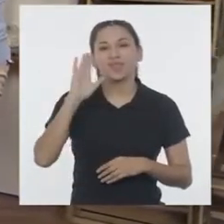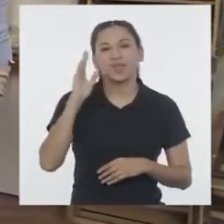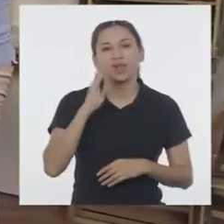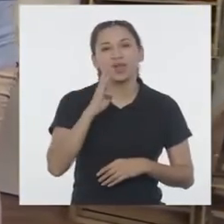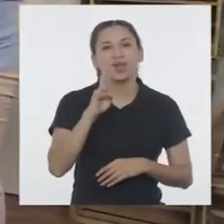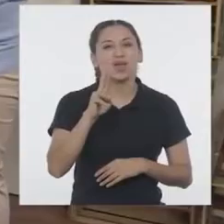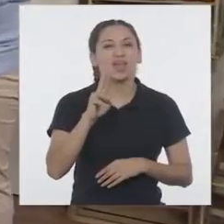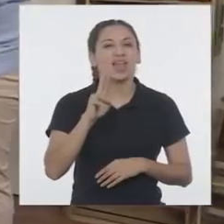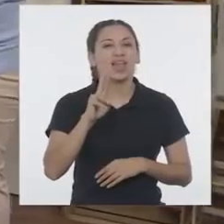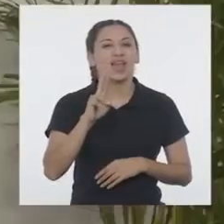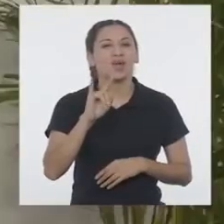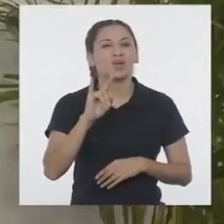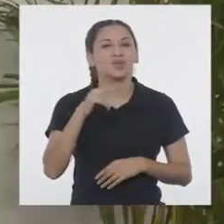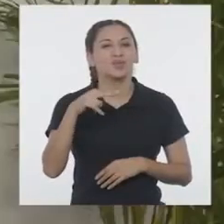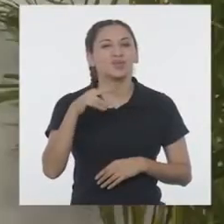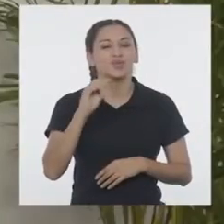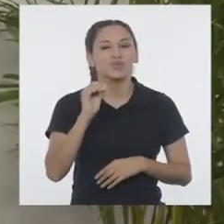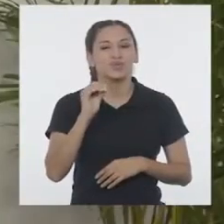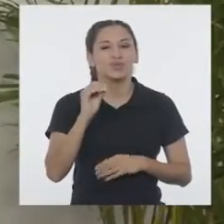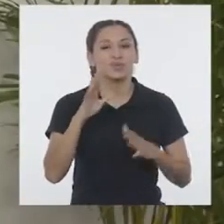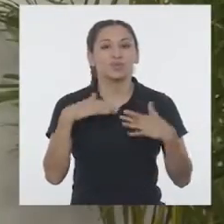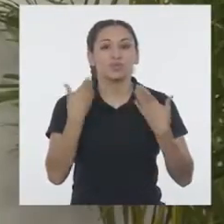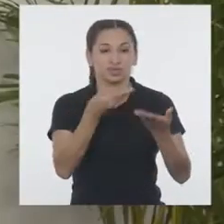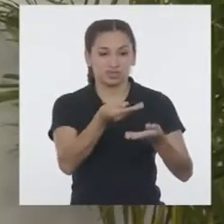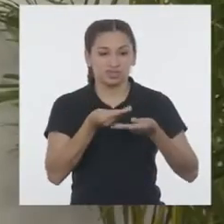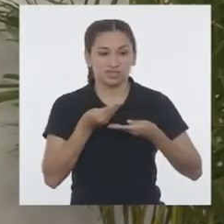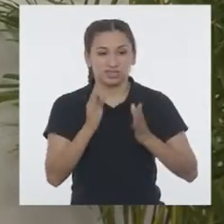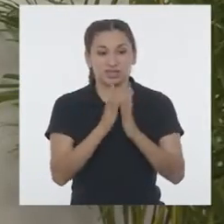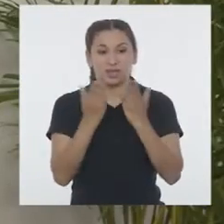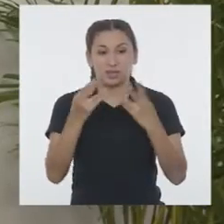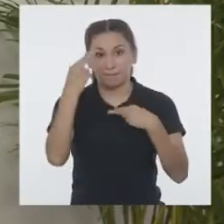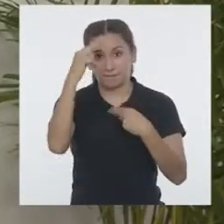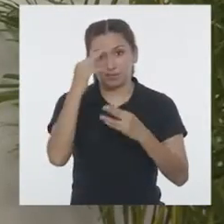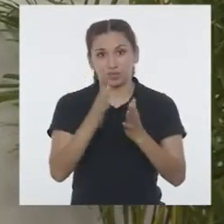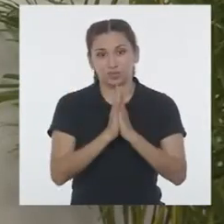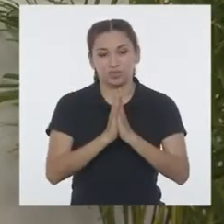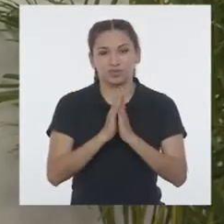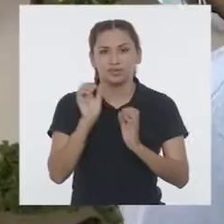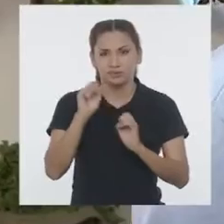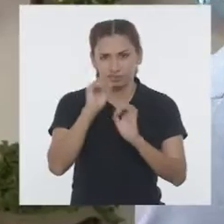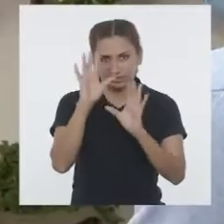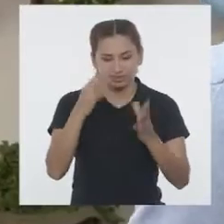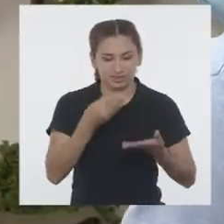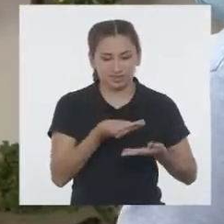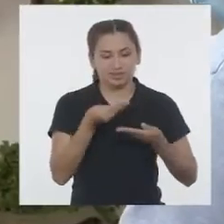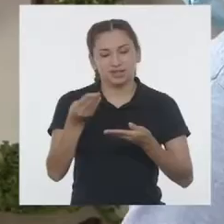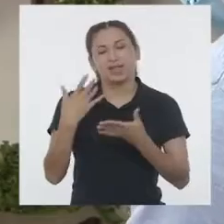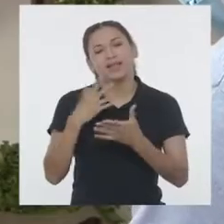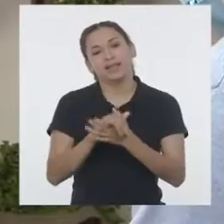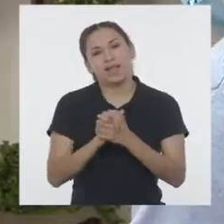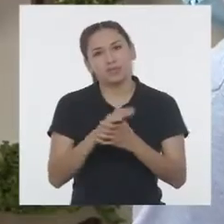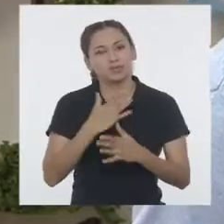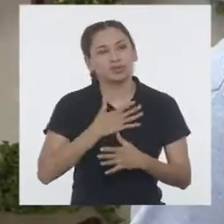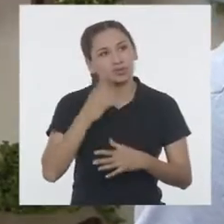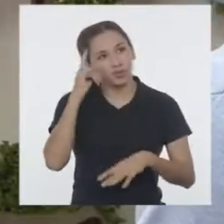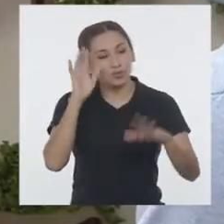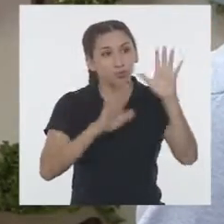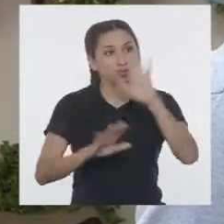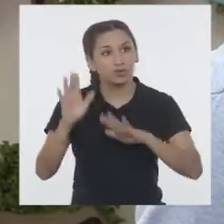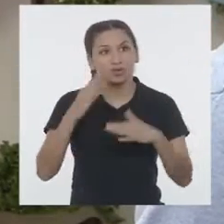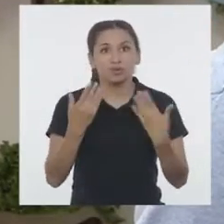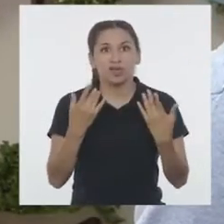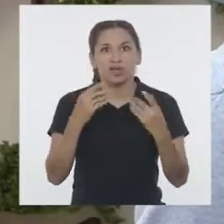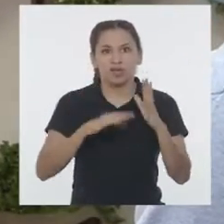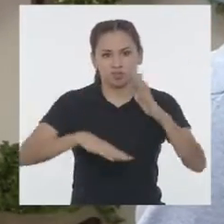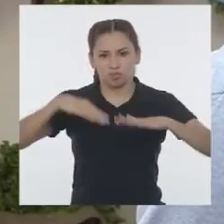Hola Bruno, ¿en qué te puedo ayudar? Hola Anita, ¿me das un periódico por favor? Sí, claro. Ay amigo, estoy muy preocupada con